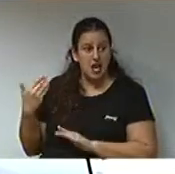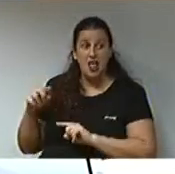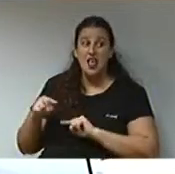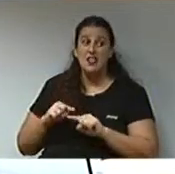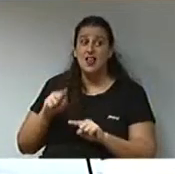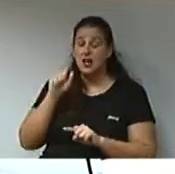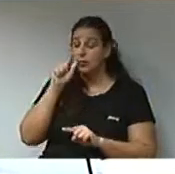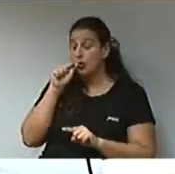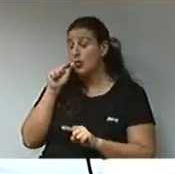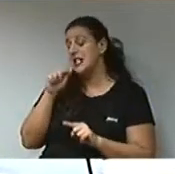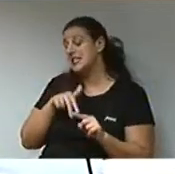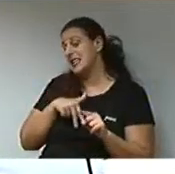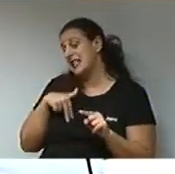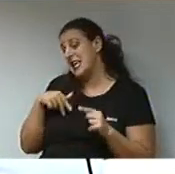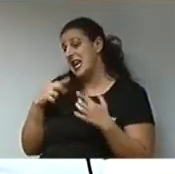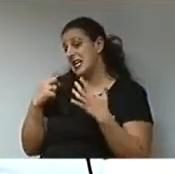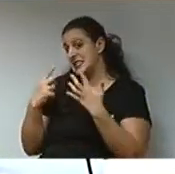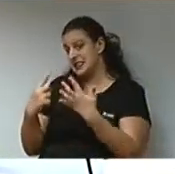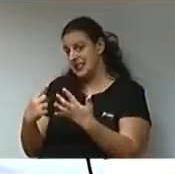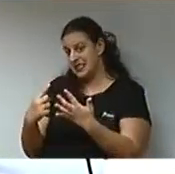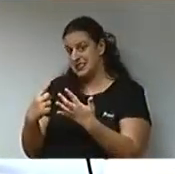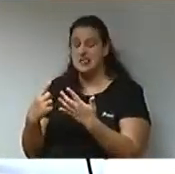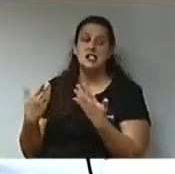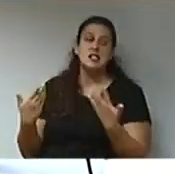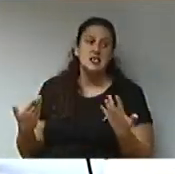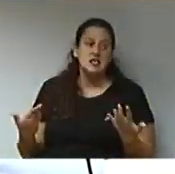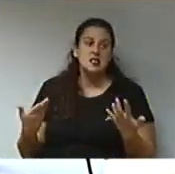Bien, eso, y dicen, no, y eso van a significar